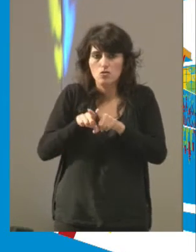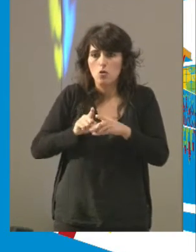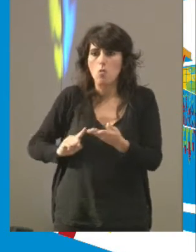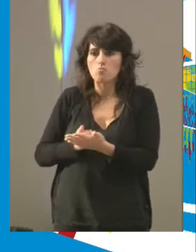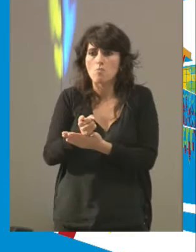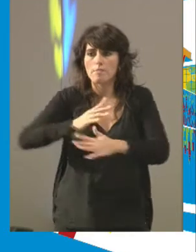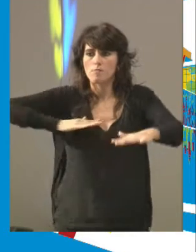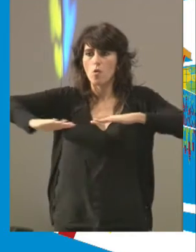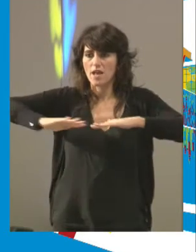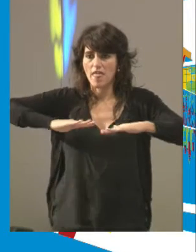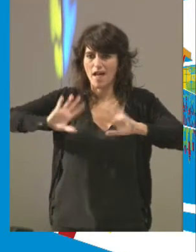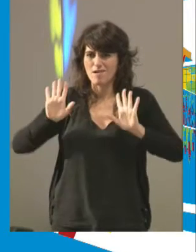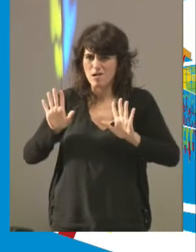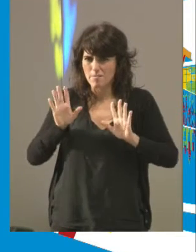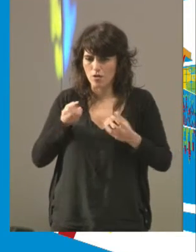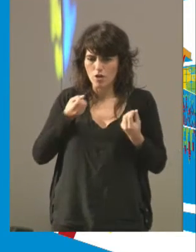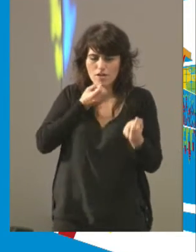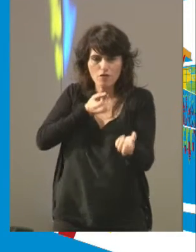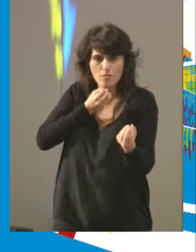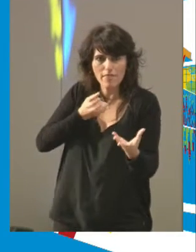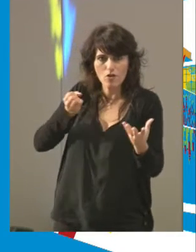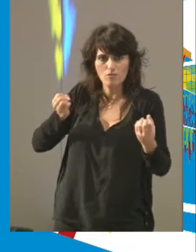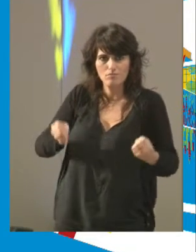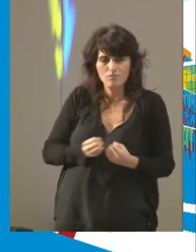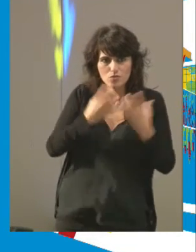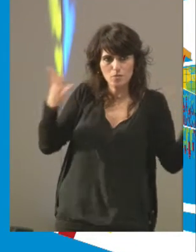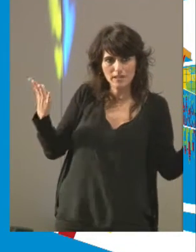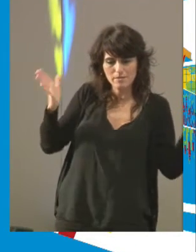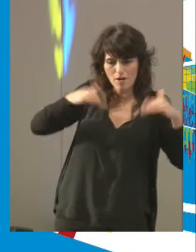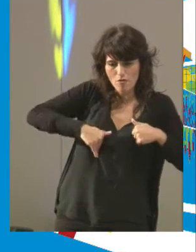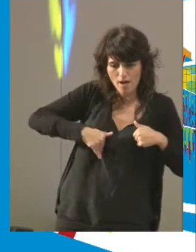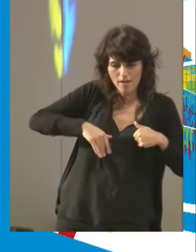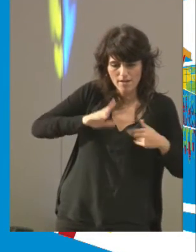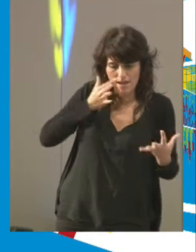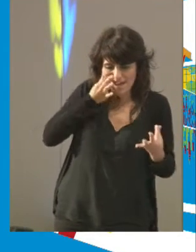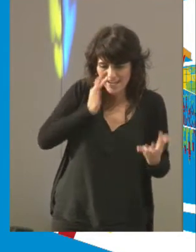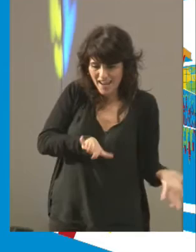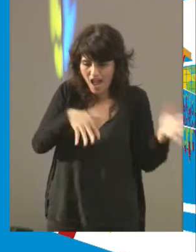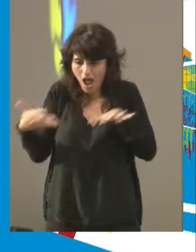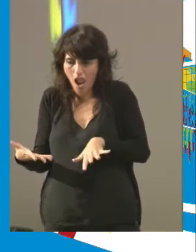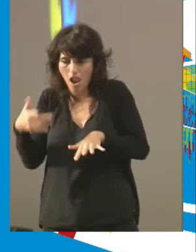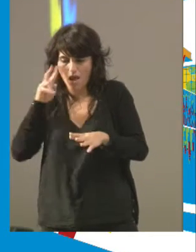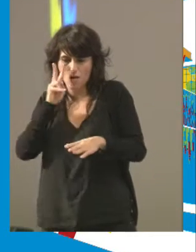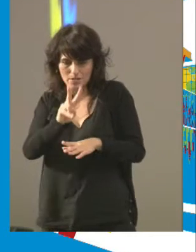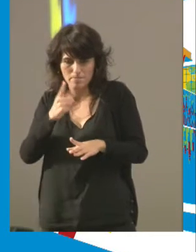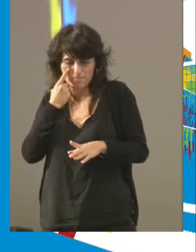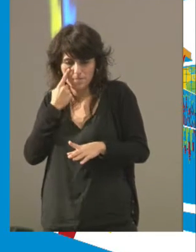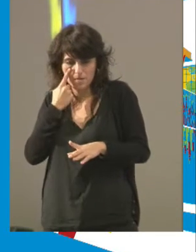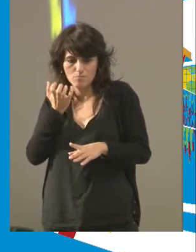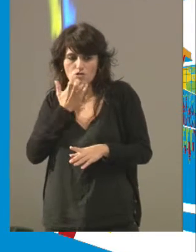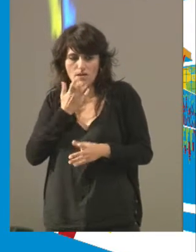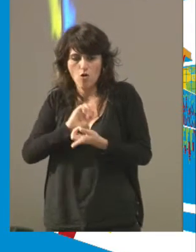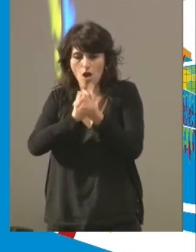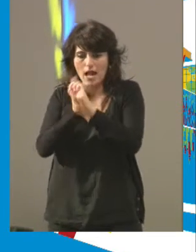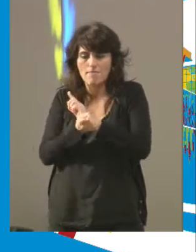mapas de movilidad que teníamos, pero a través de pasar de la información subjetiva, la que nos dicen los usuarios, a la información real observada, hemos, por ejemplo,